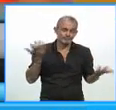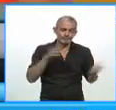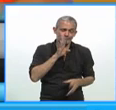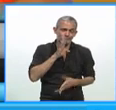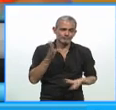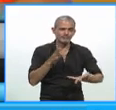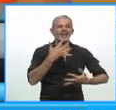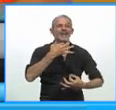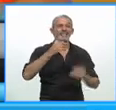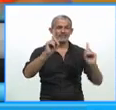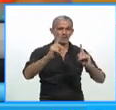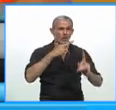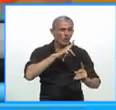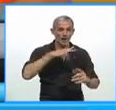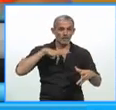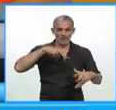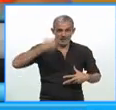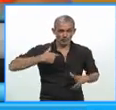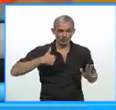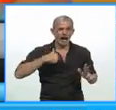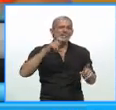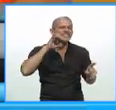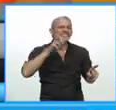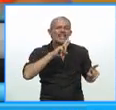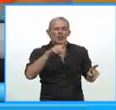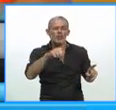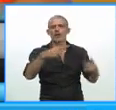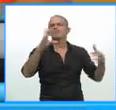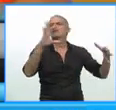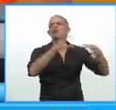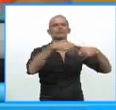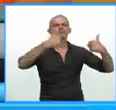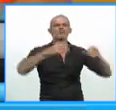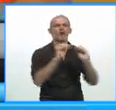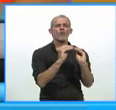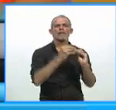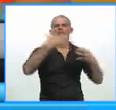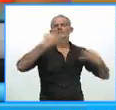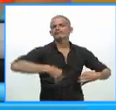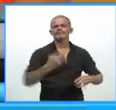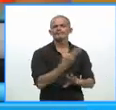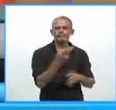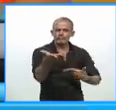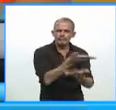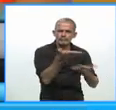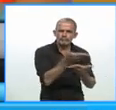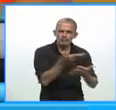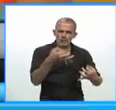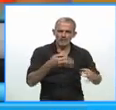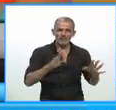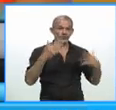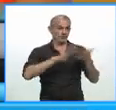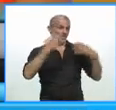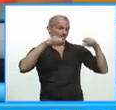No, la verdad que en lo personal con Ceci nos llevamos bárbaro. Es muy buena compañera y nos llevamos muy bien. Y en lo